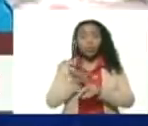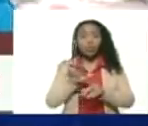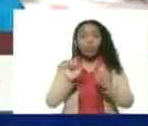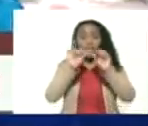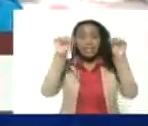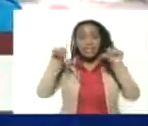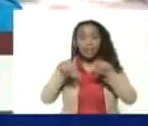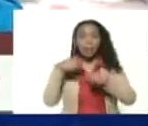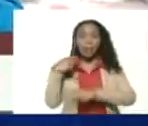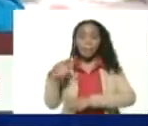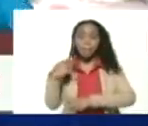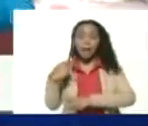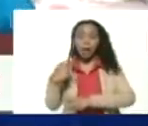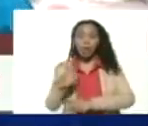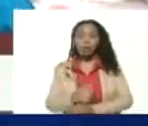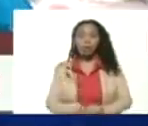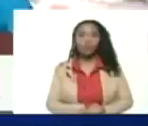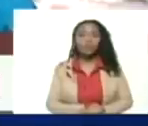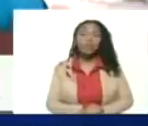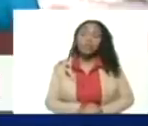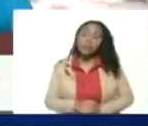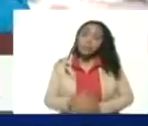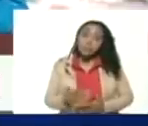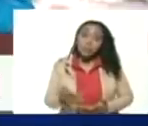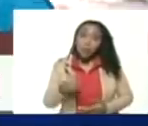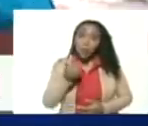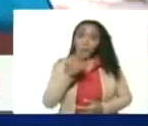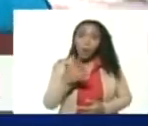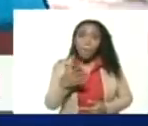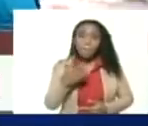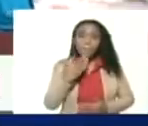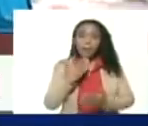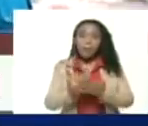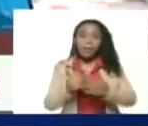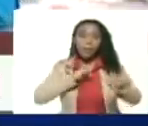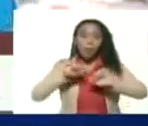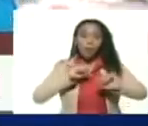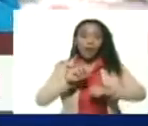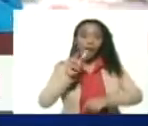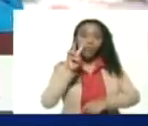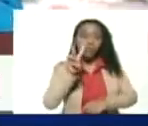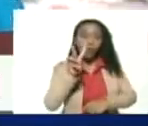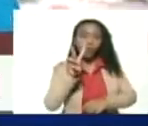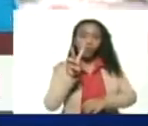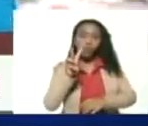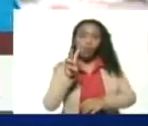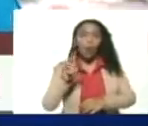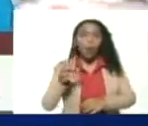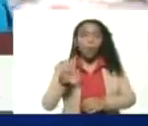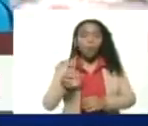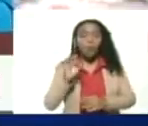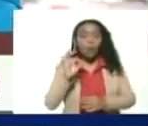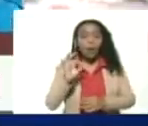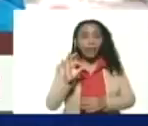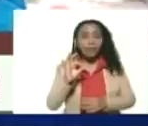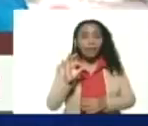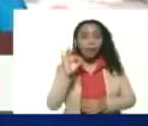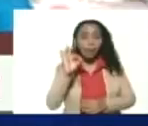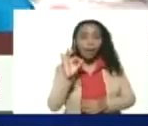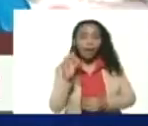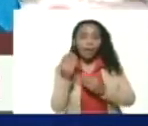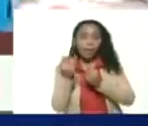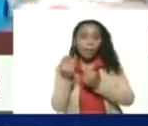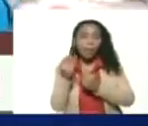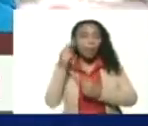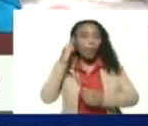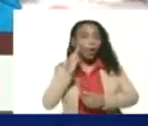pago que, bueno, nos permite mover las dos monedas. La moneda del Bolívar,